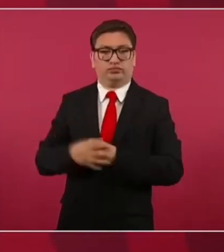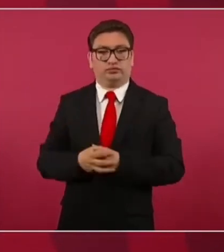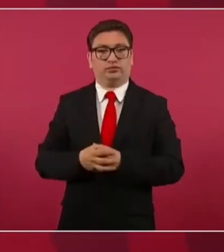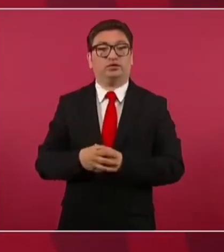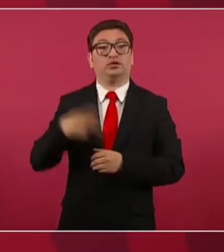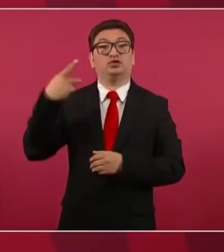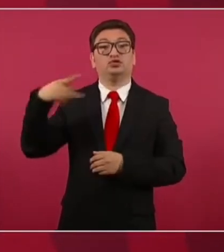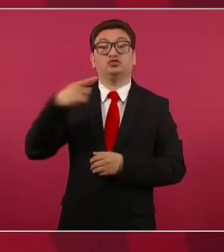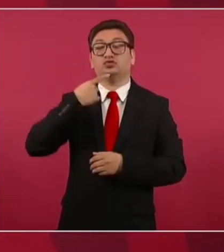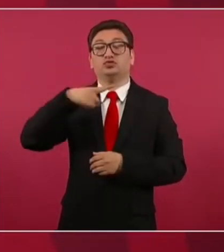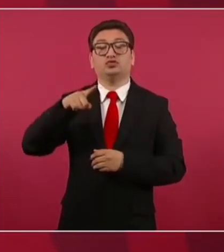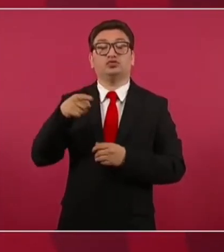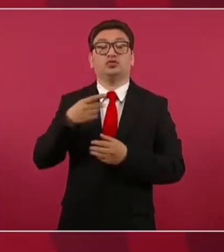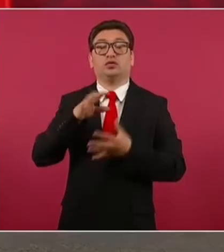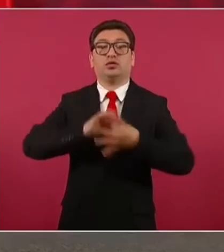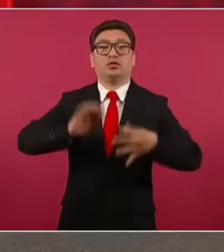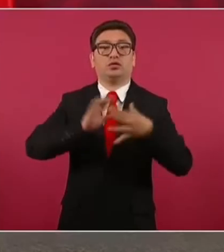y en sus declaraciones